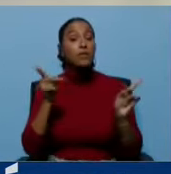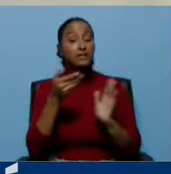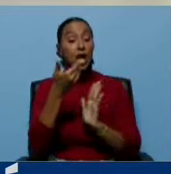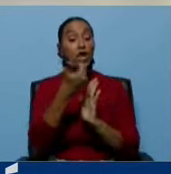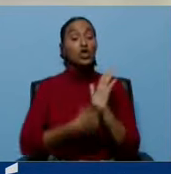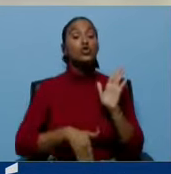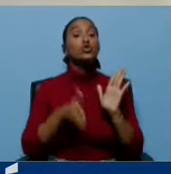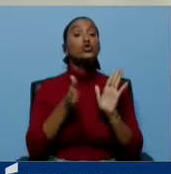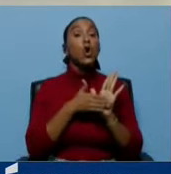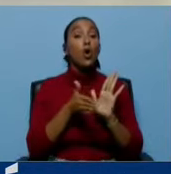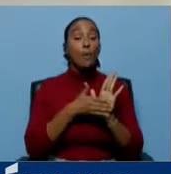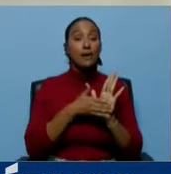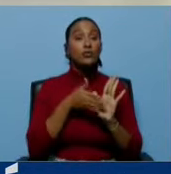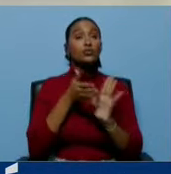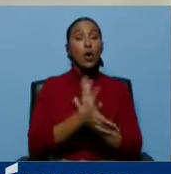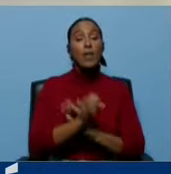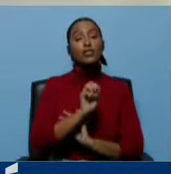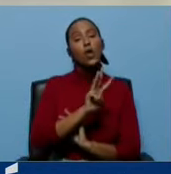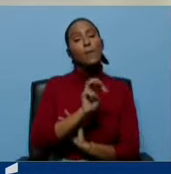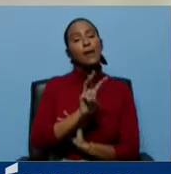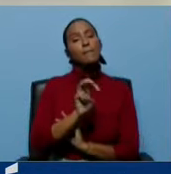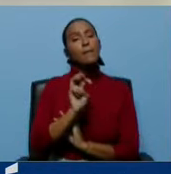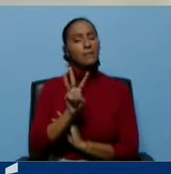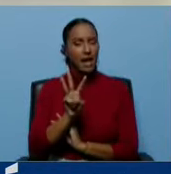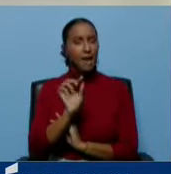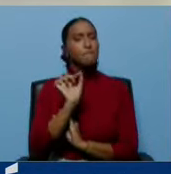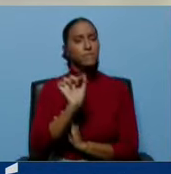a través de la página web